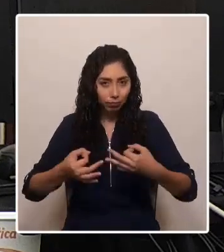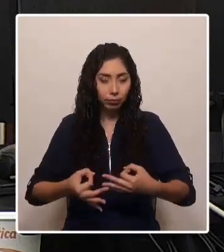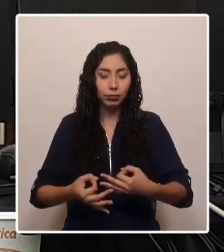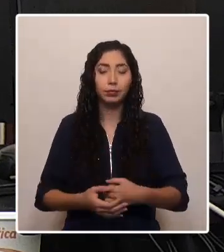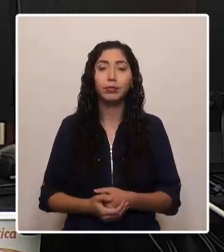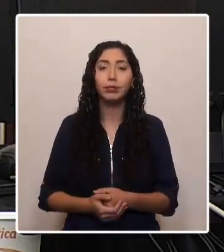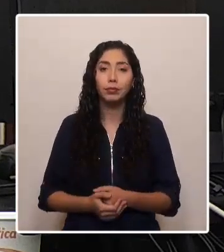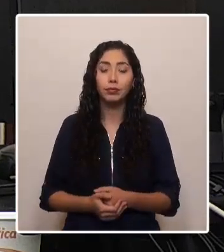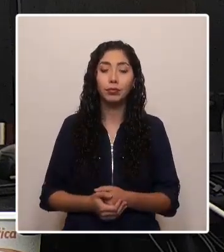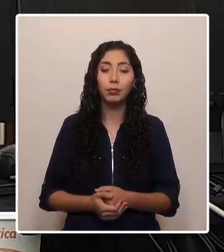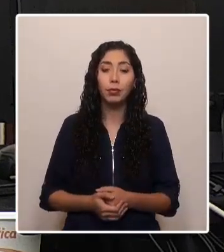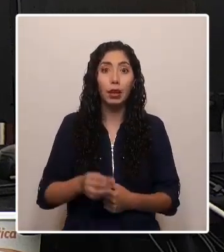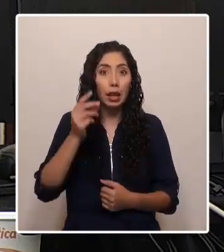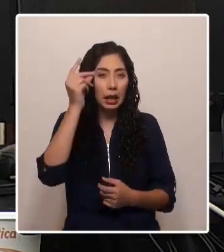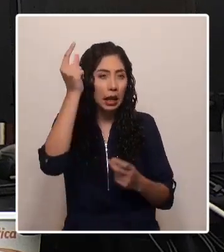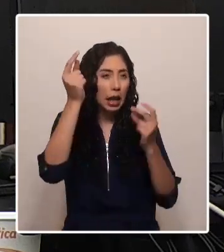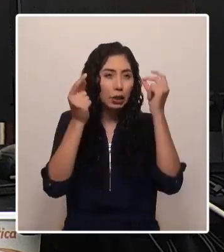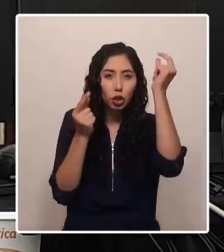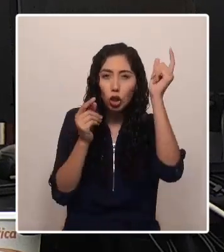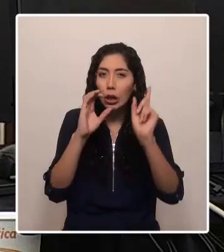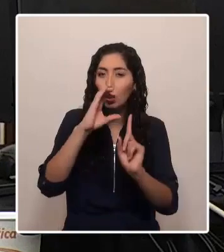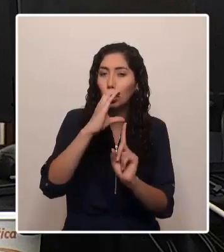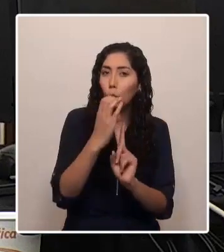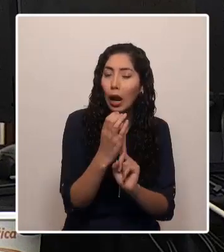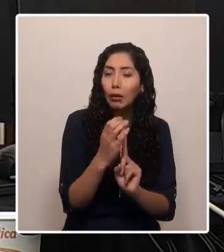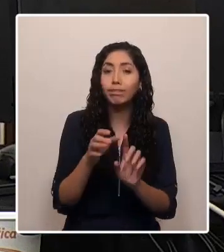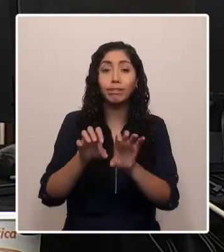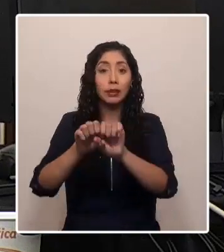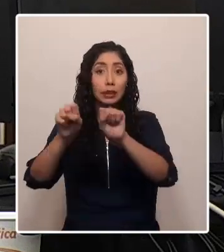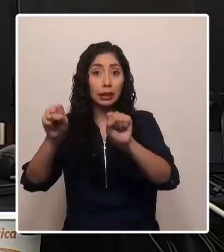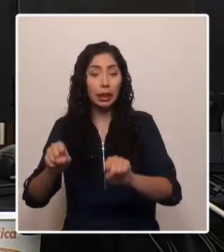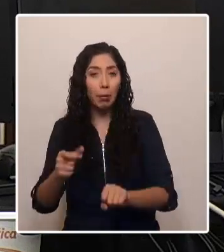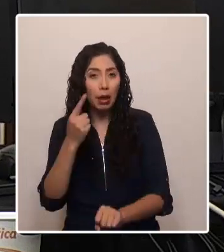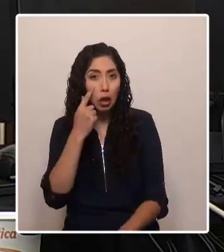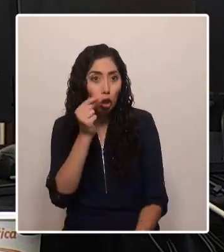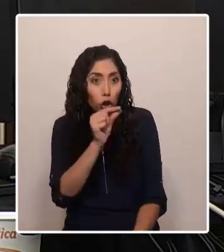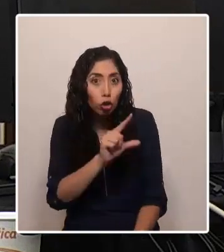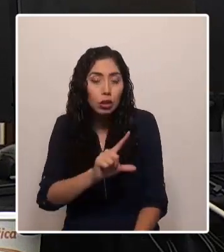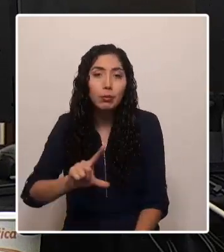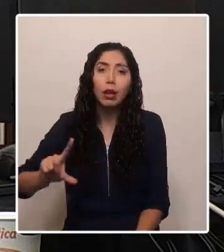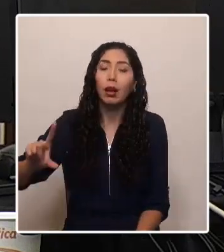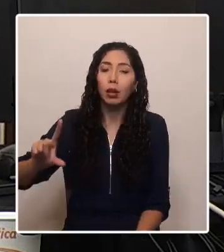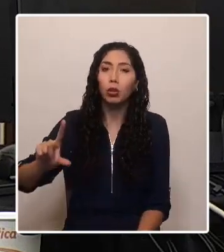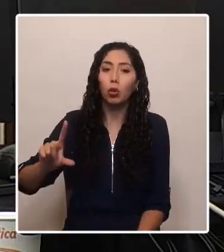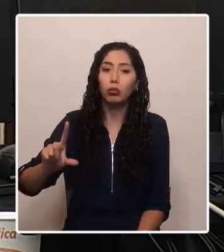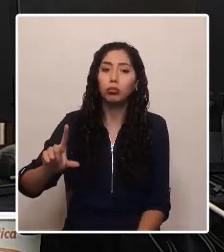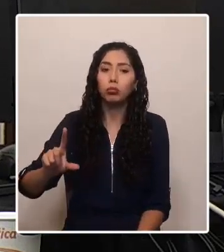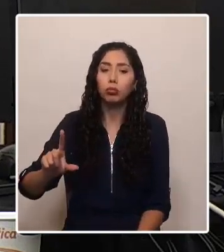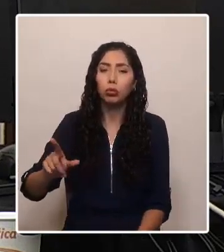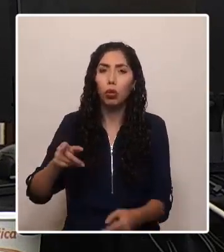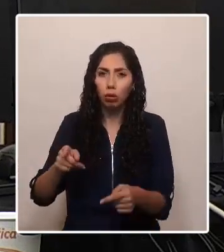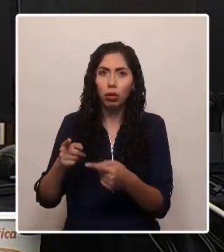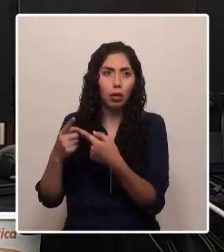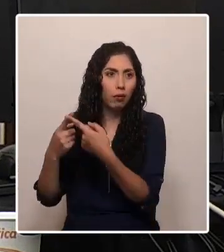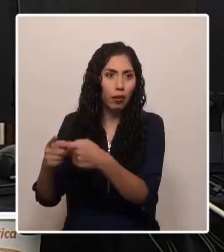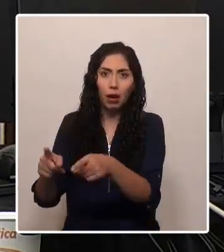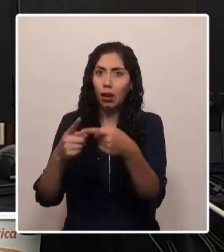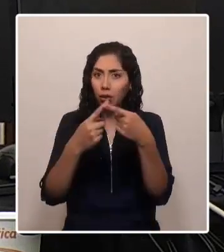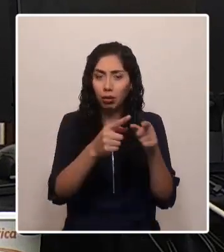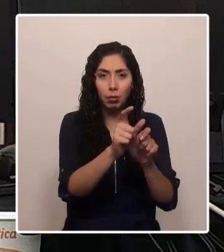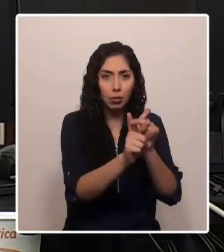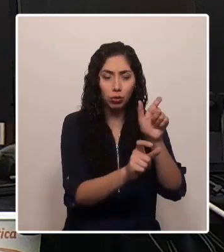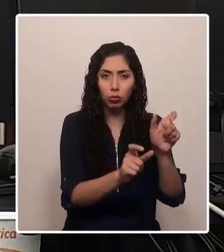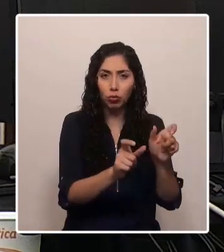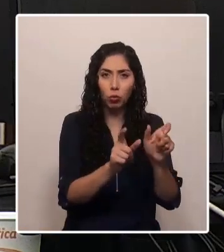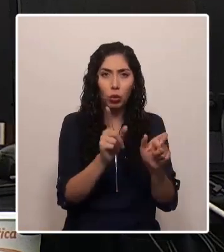Estas creaciones culturales, estos sistemas de conocimiento, son inevitablemente distintos y de una complejidad exquisita,